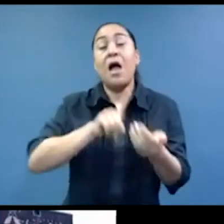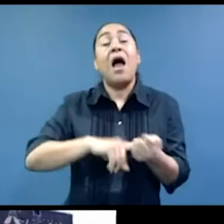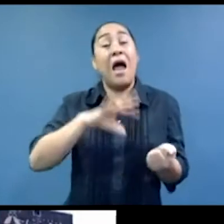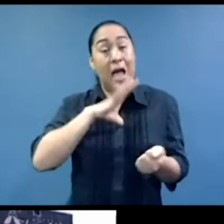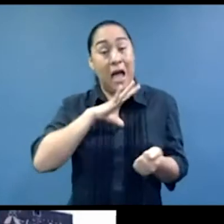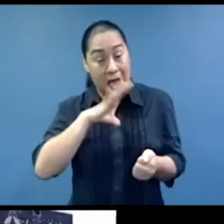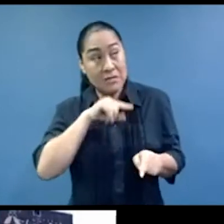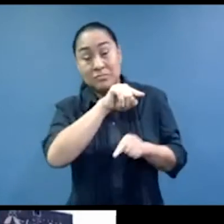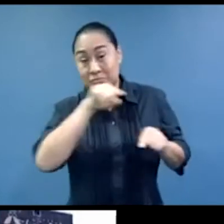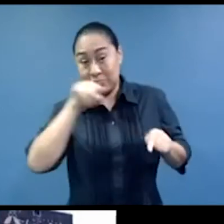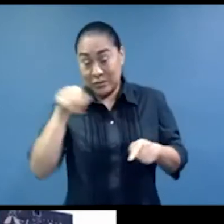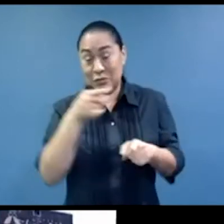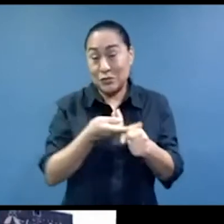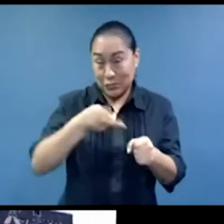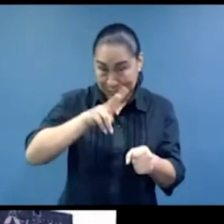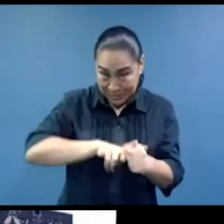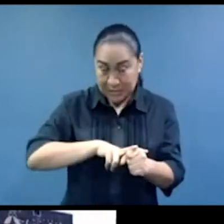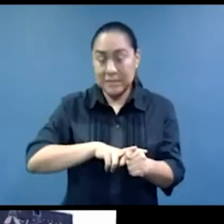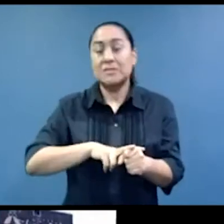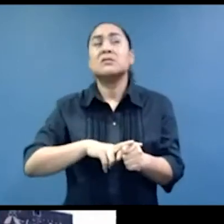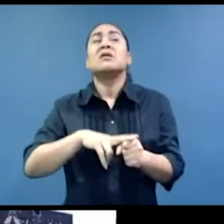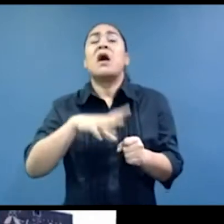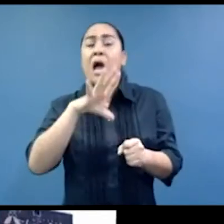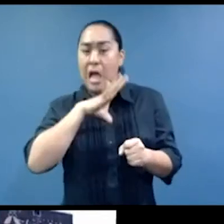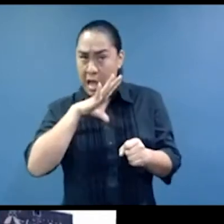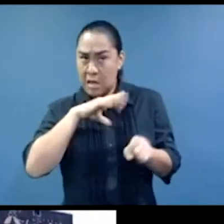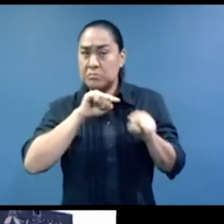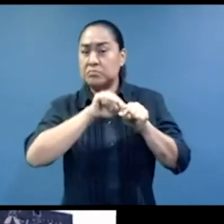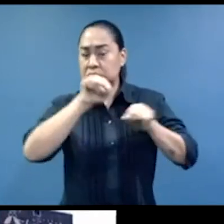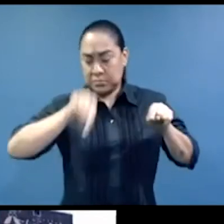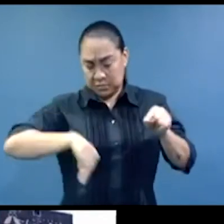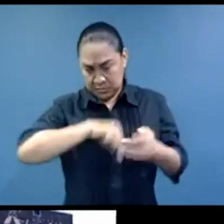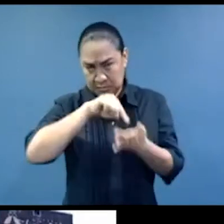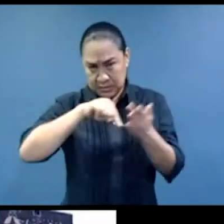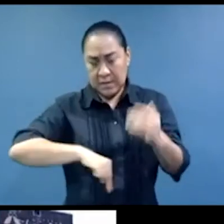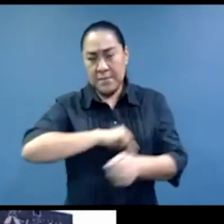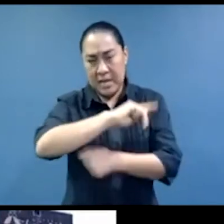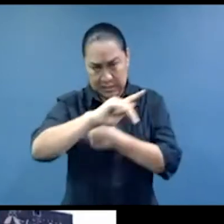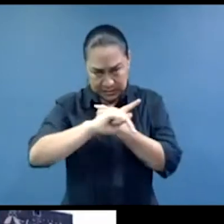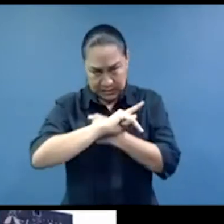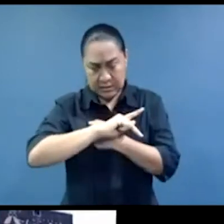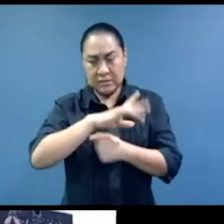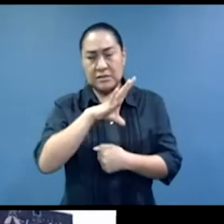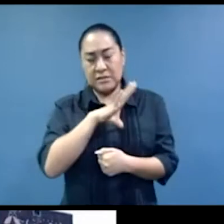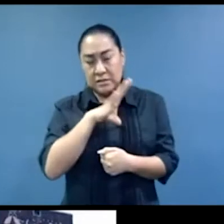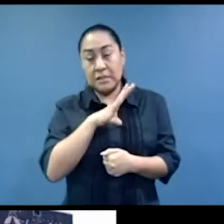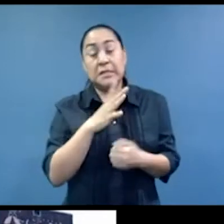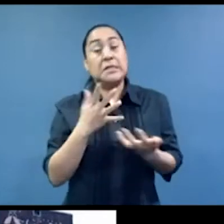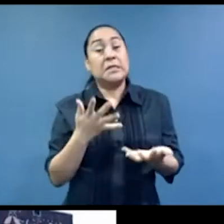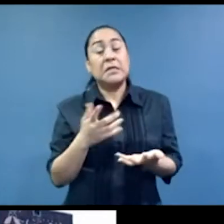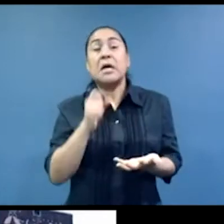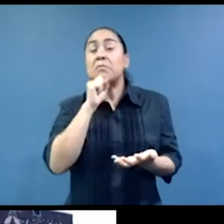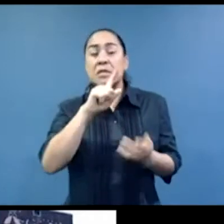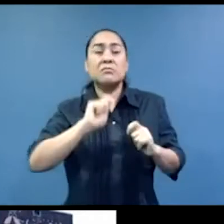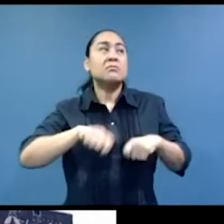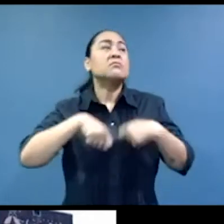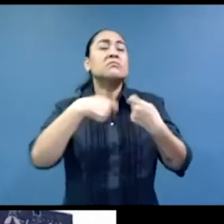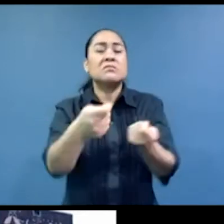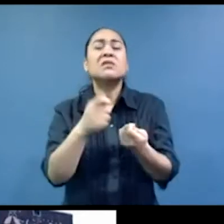además tienen varios establecimientos en el país que de hecho te dan